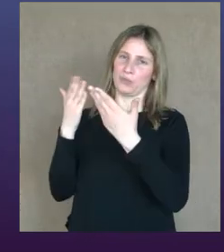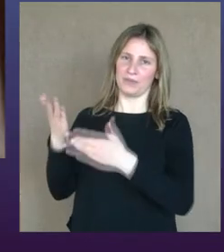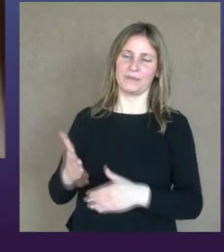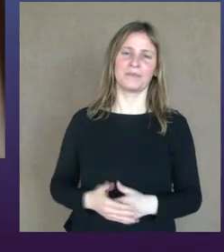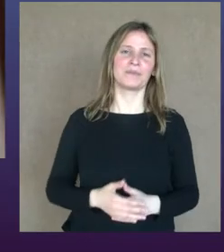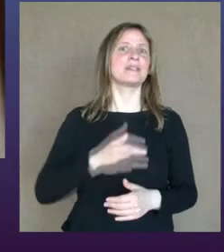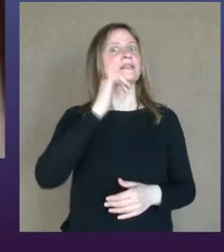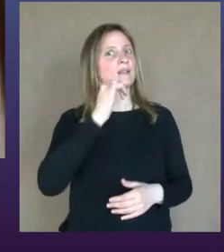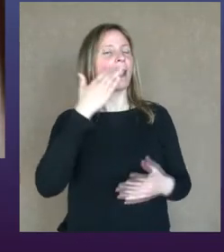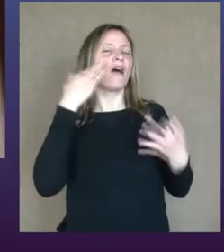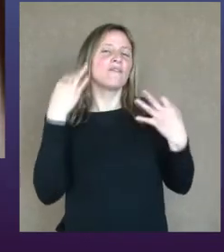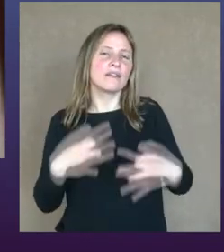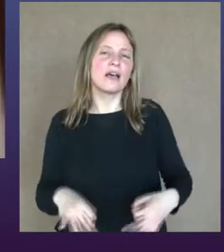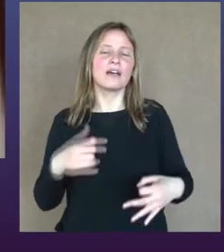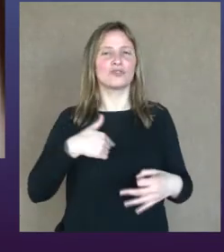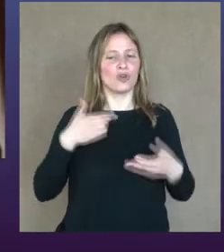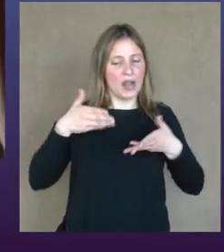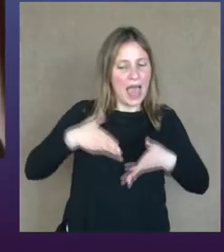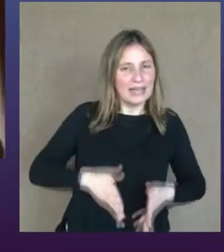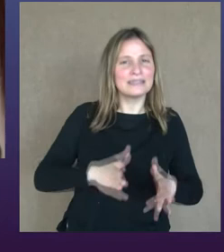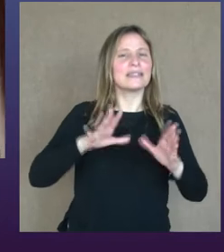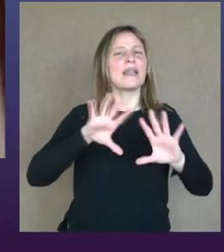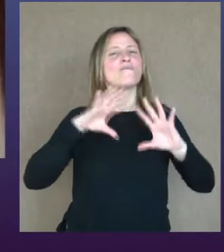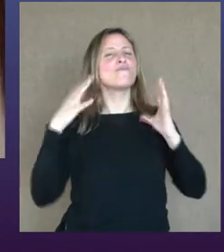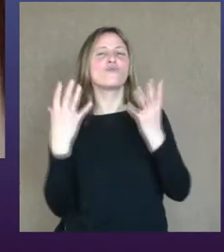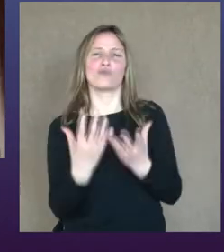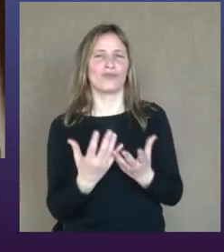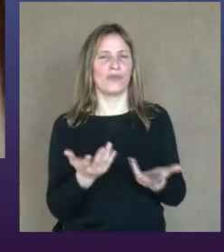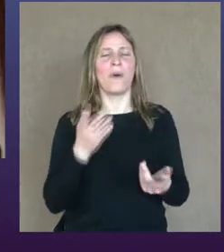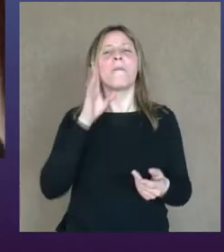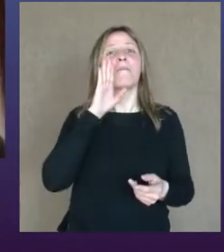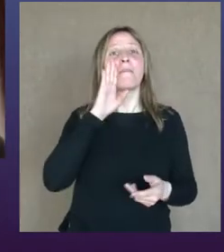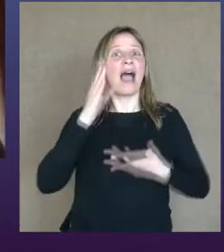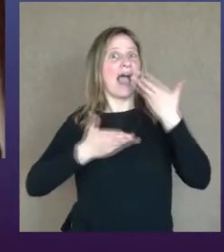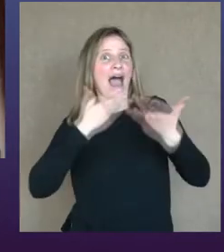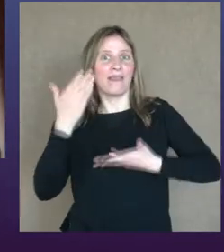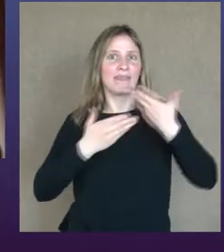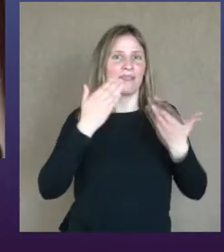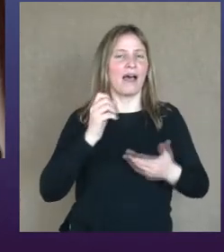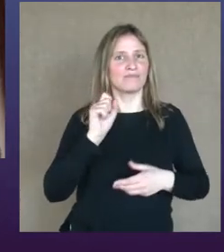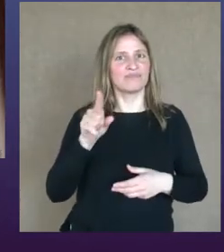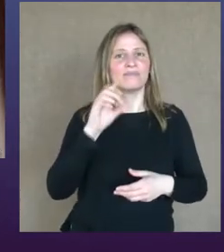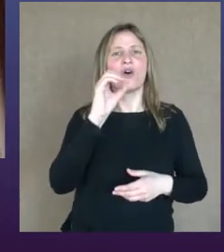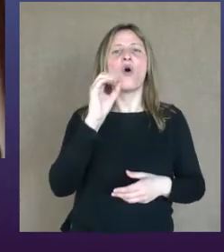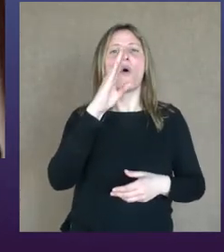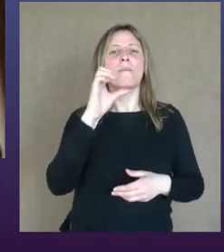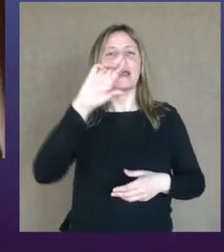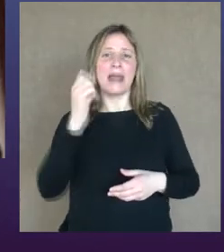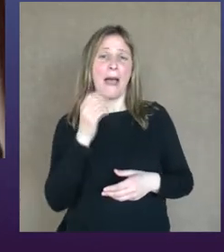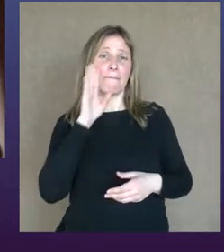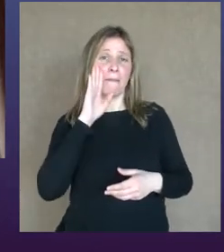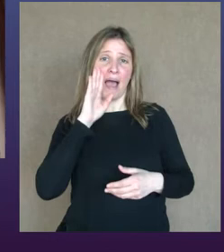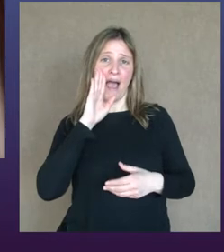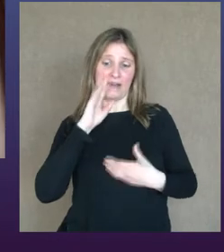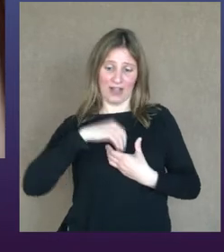Sí. La verdad es que yo nací en el mundo de la profesión. Mi madre es cantante de ópera y desde su vientre, que